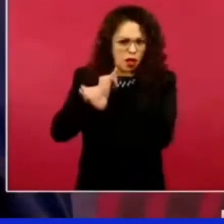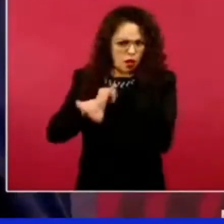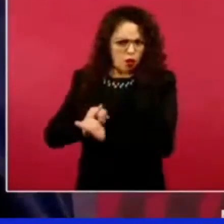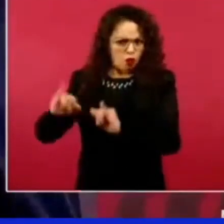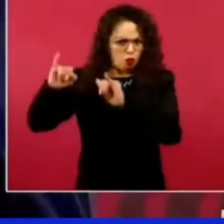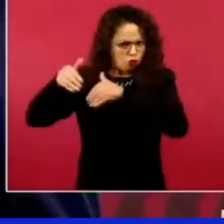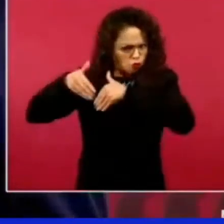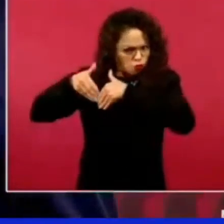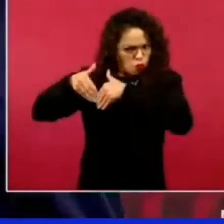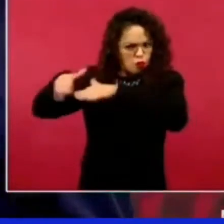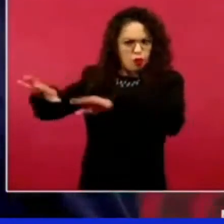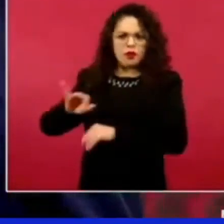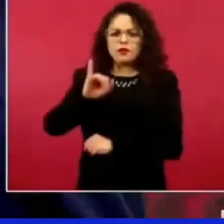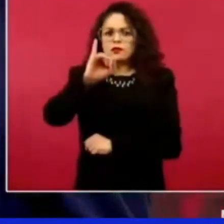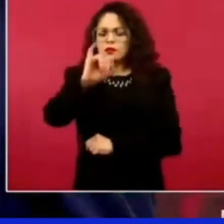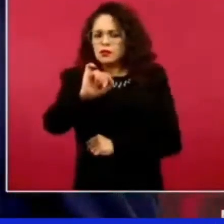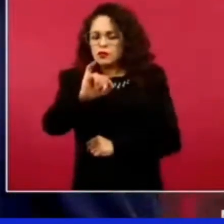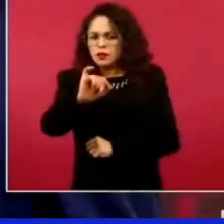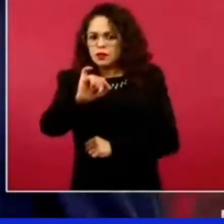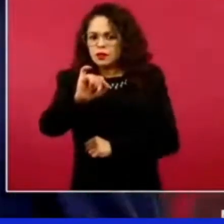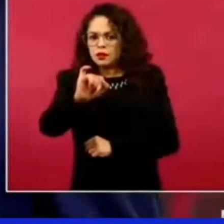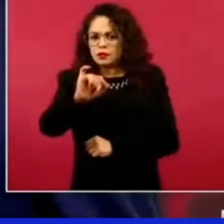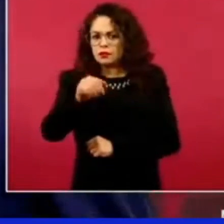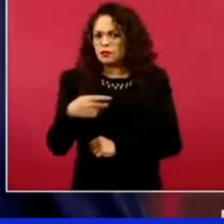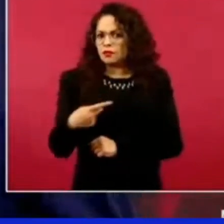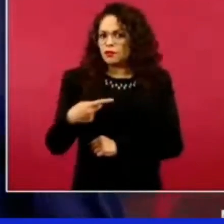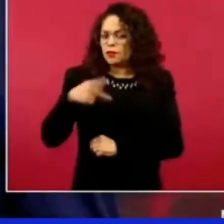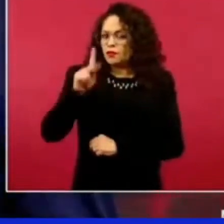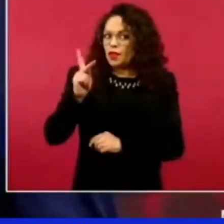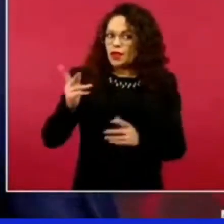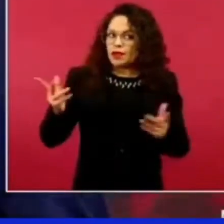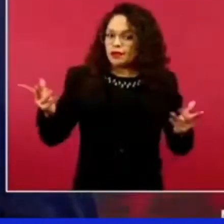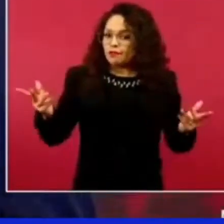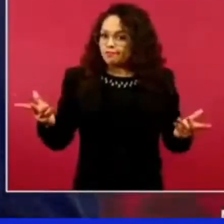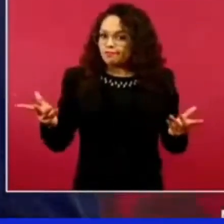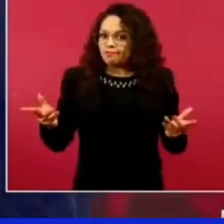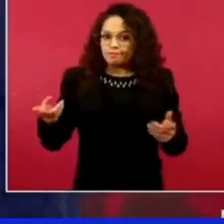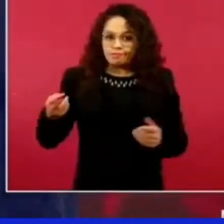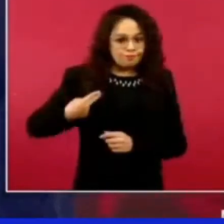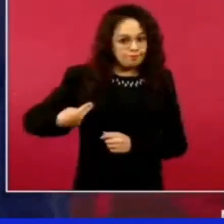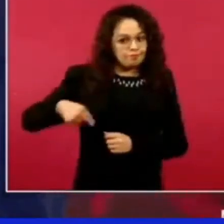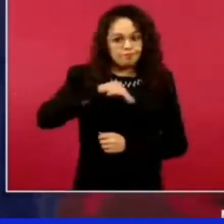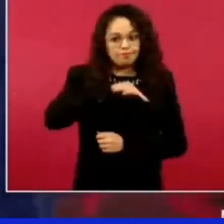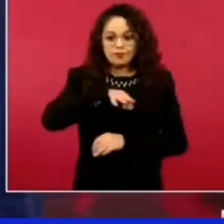nosotros todos somos servidores públicos, siervos de la nación.